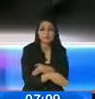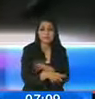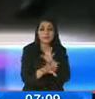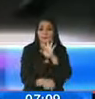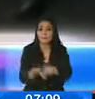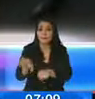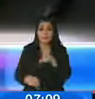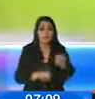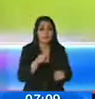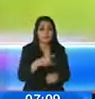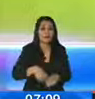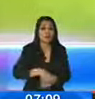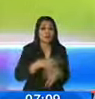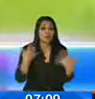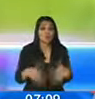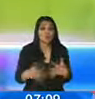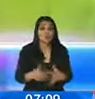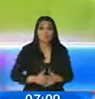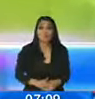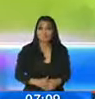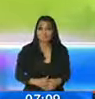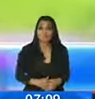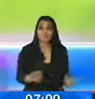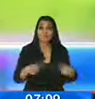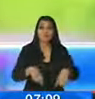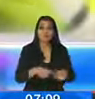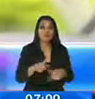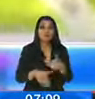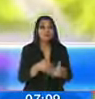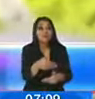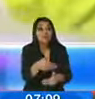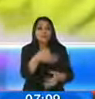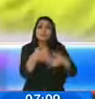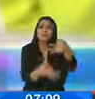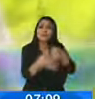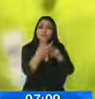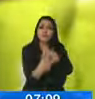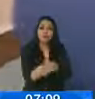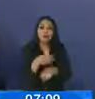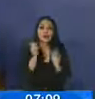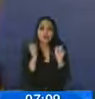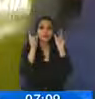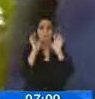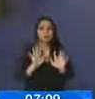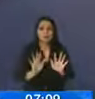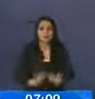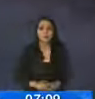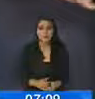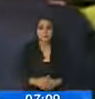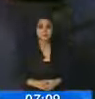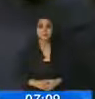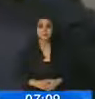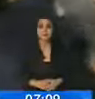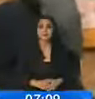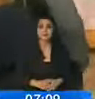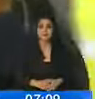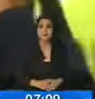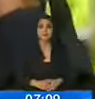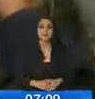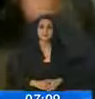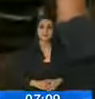pesadilla. Pesadilla de la que seguramente se despertarán en la audiencia de formulación de cargos. Con imágenes de Hernán Guano y Carlos